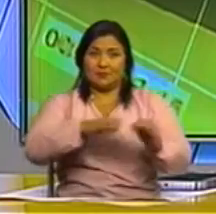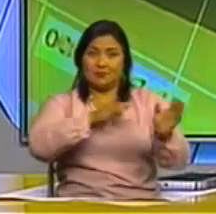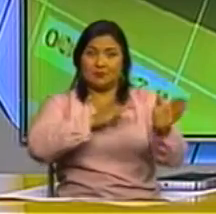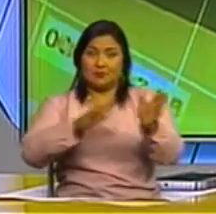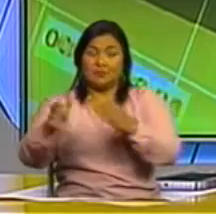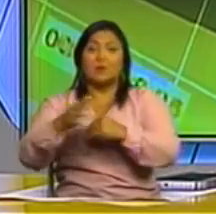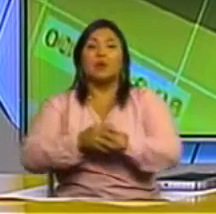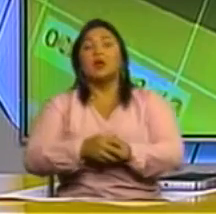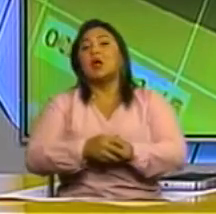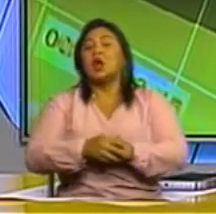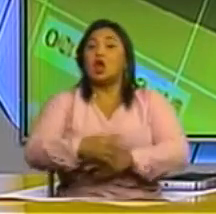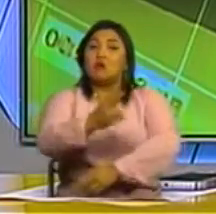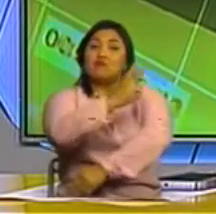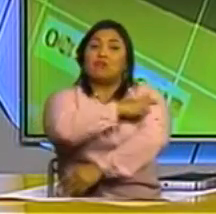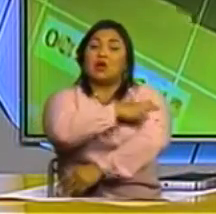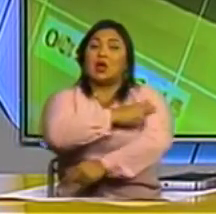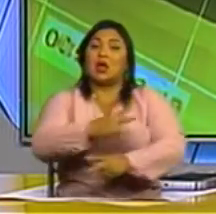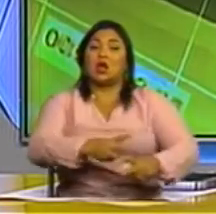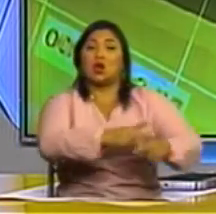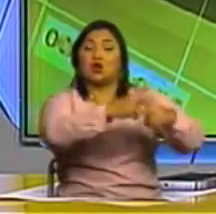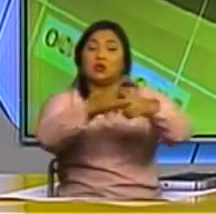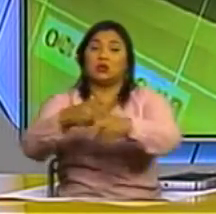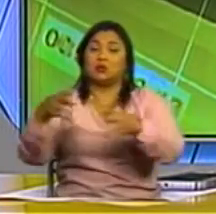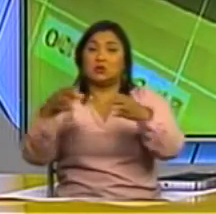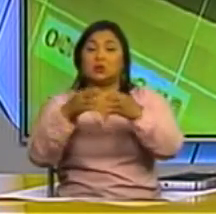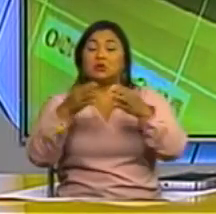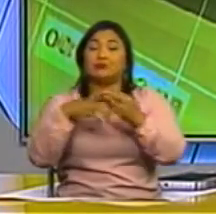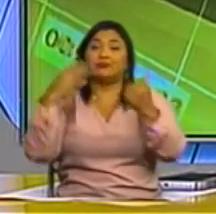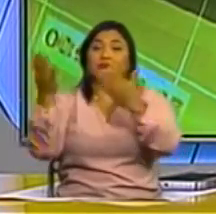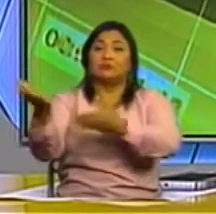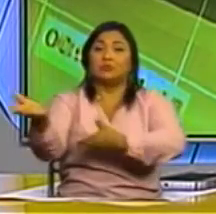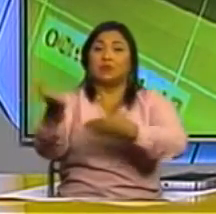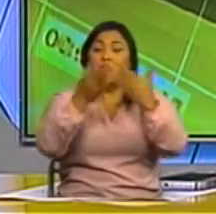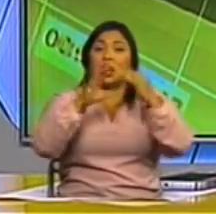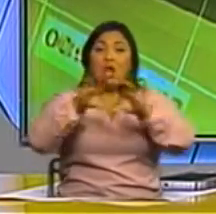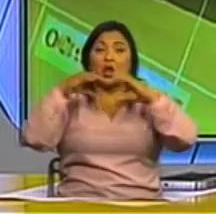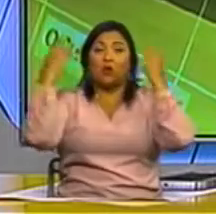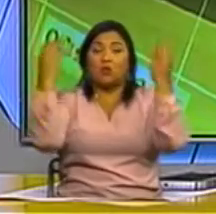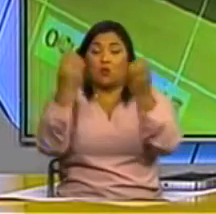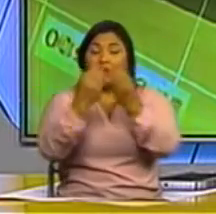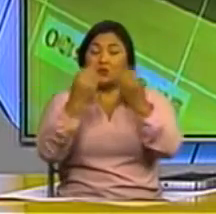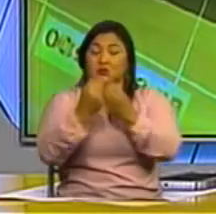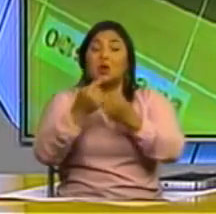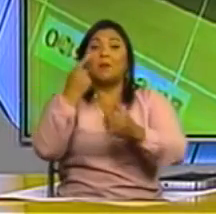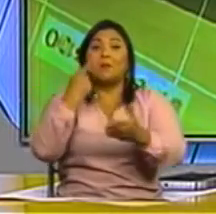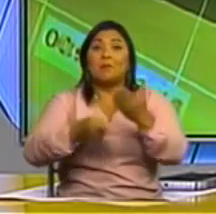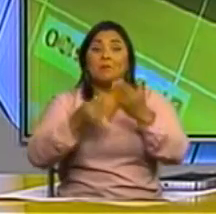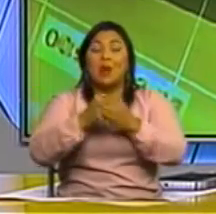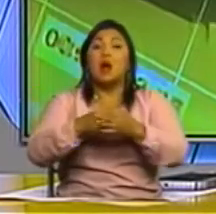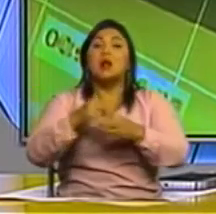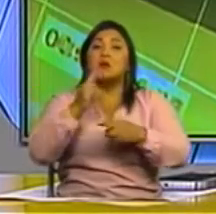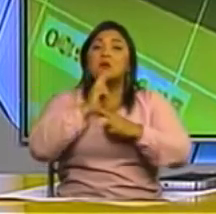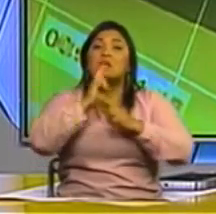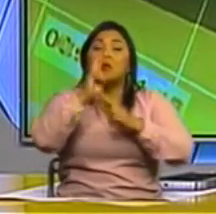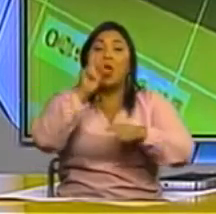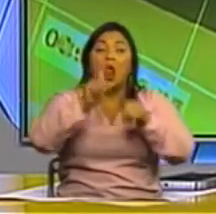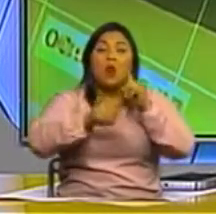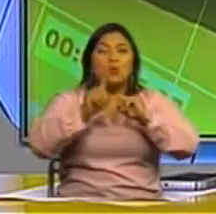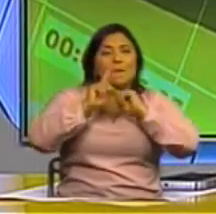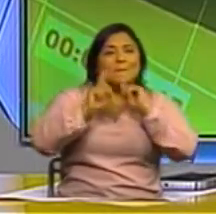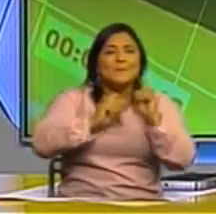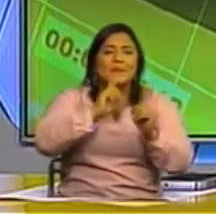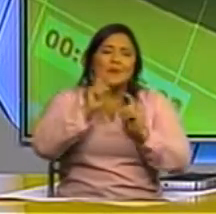Los vocales del Consejo de la Judicatura Transitorio acudieron al llamado de la Comisión de Fiscalización en la Asamblea Nacional para responder algunos